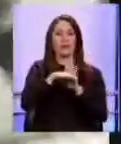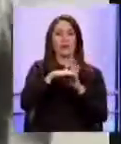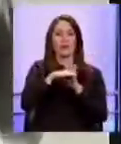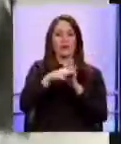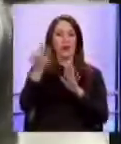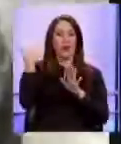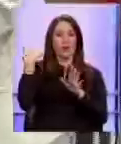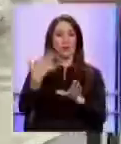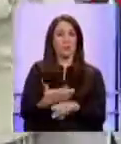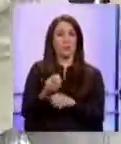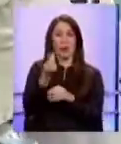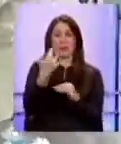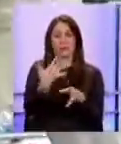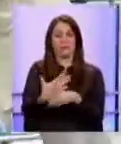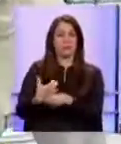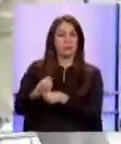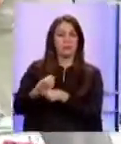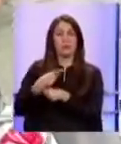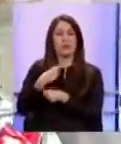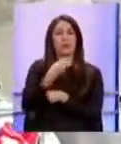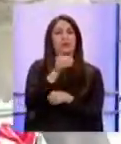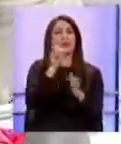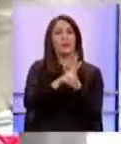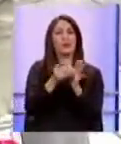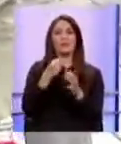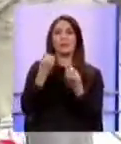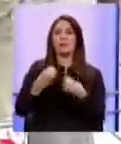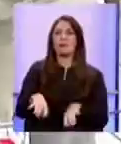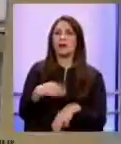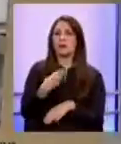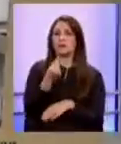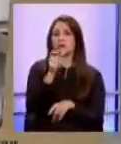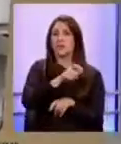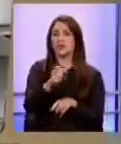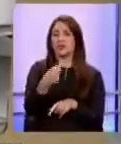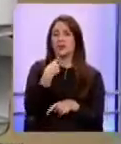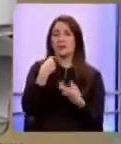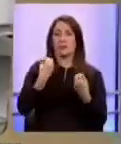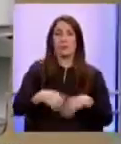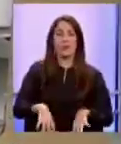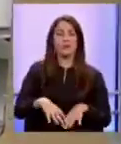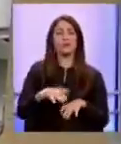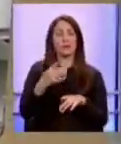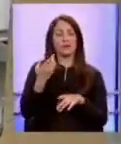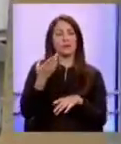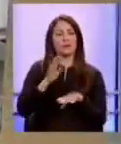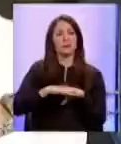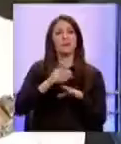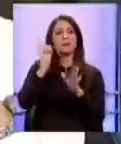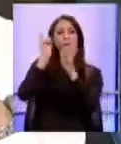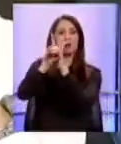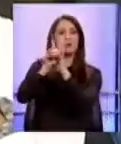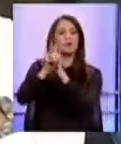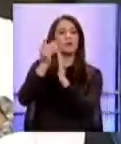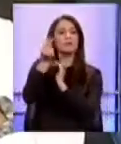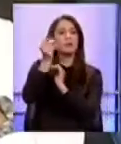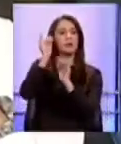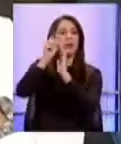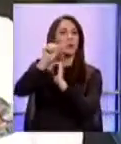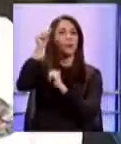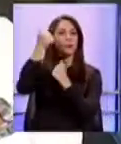harán cumplir el mandato ciudadano aprobado en la consulta popular sobre dineros en paraísos fiscales.